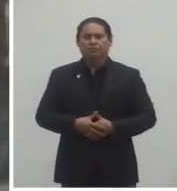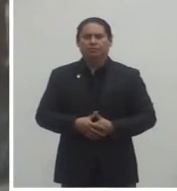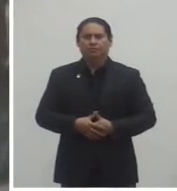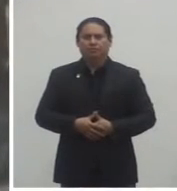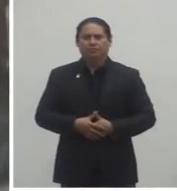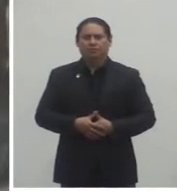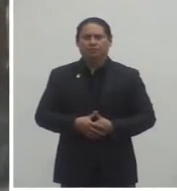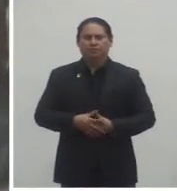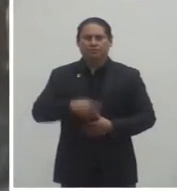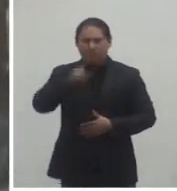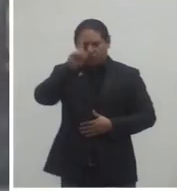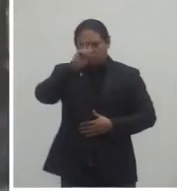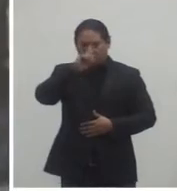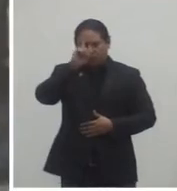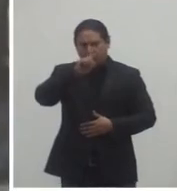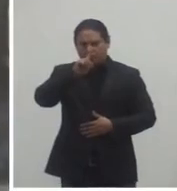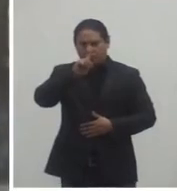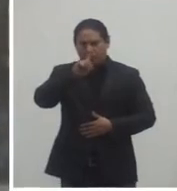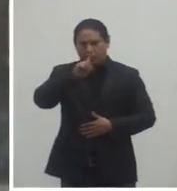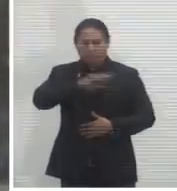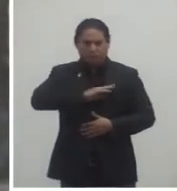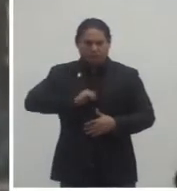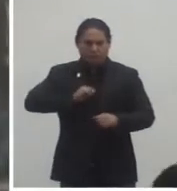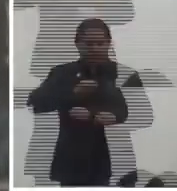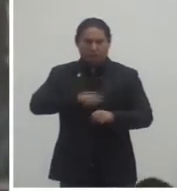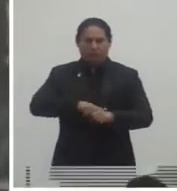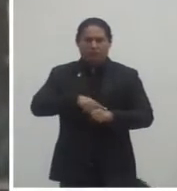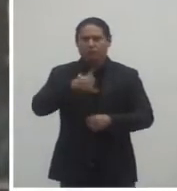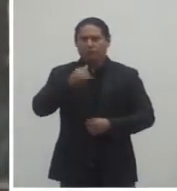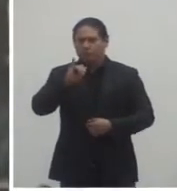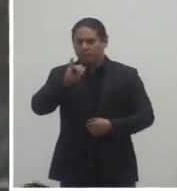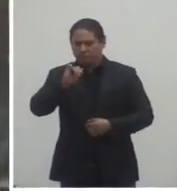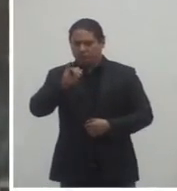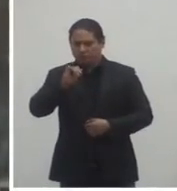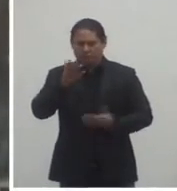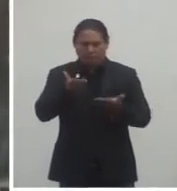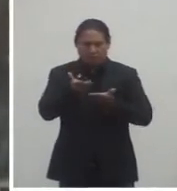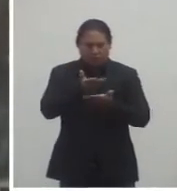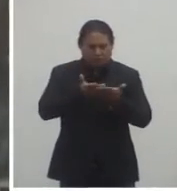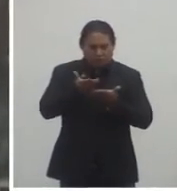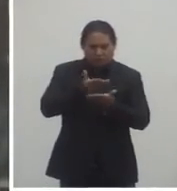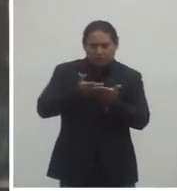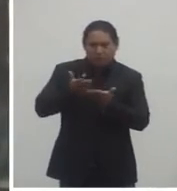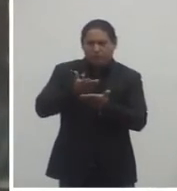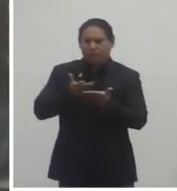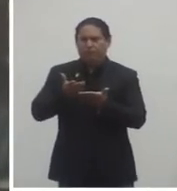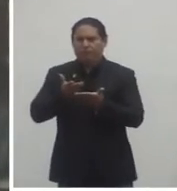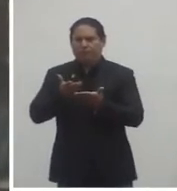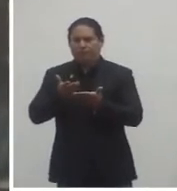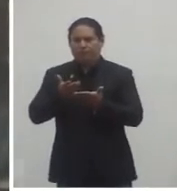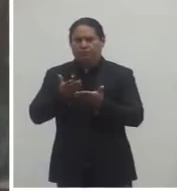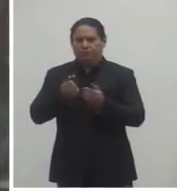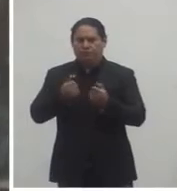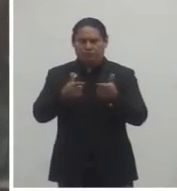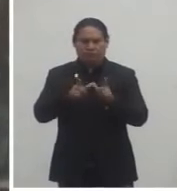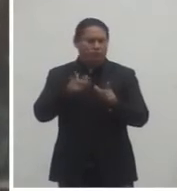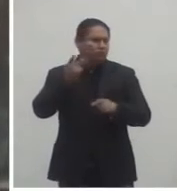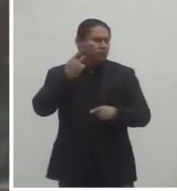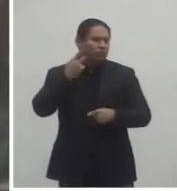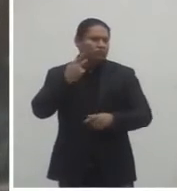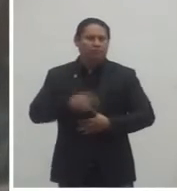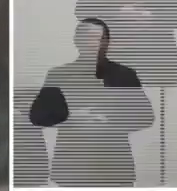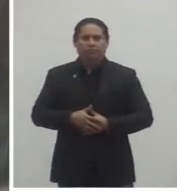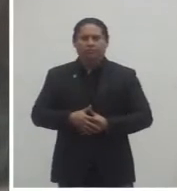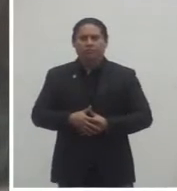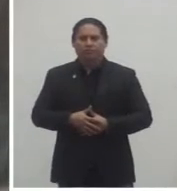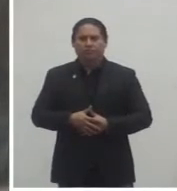Esos consejos sí fueron consensados con todas las fuerzas políticas